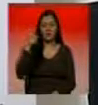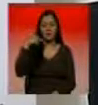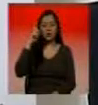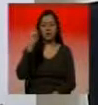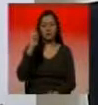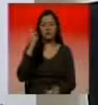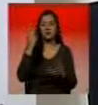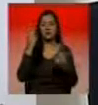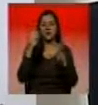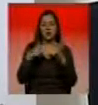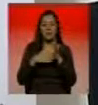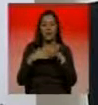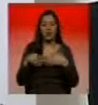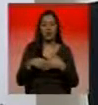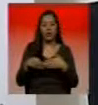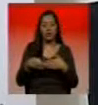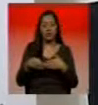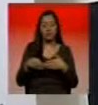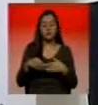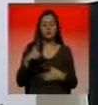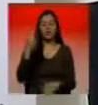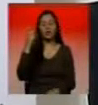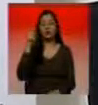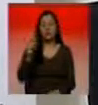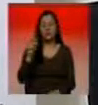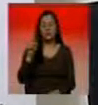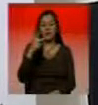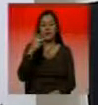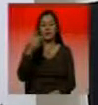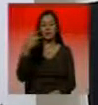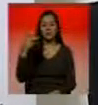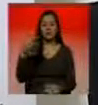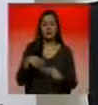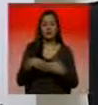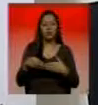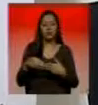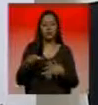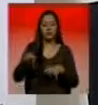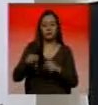operativos que ustedes ya conocen y 11.313 dólares en dinero que ha sido incautado.